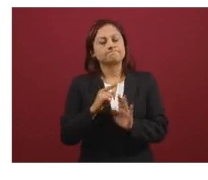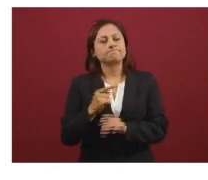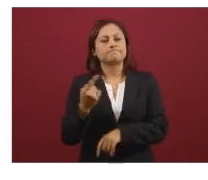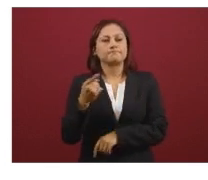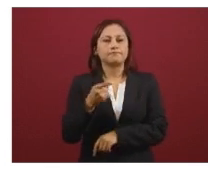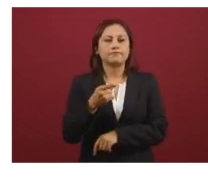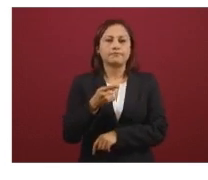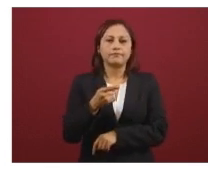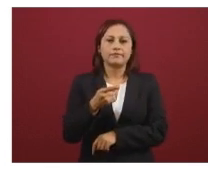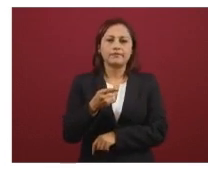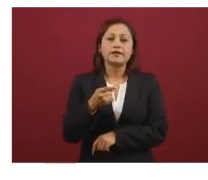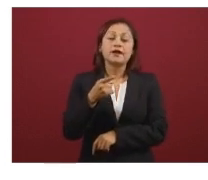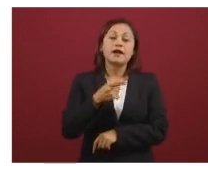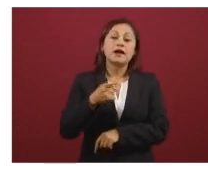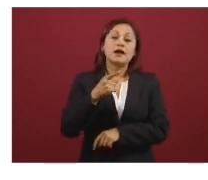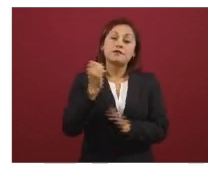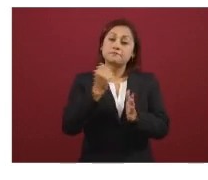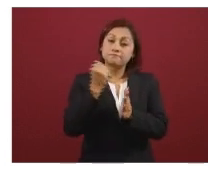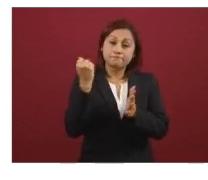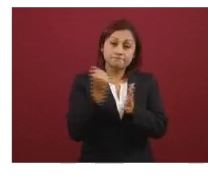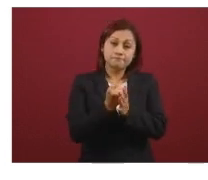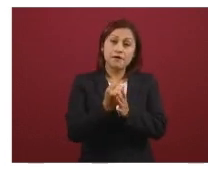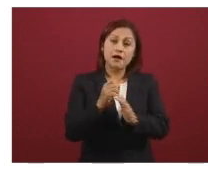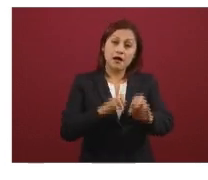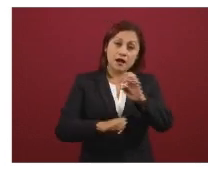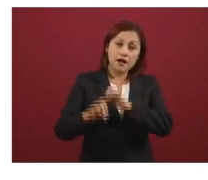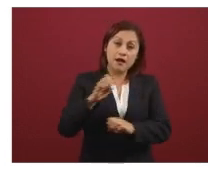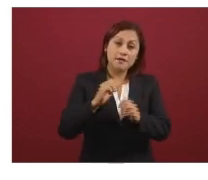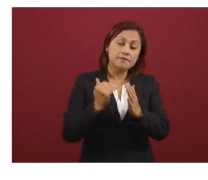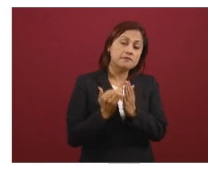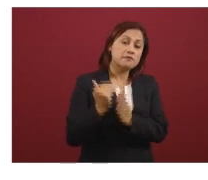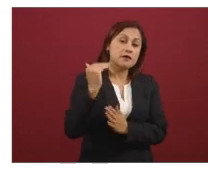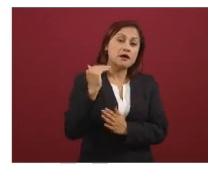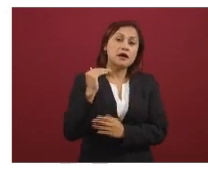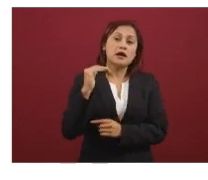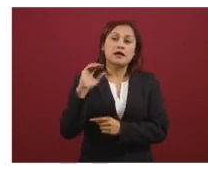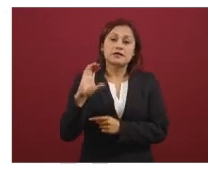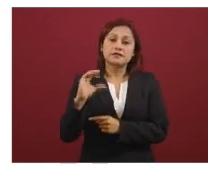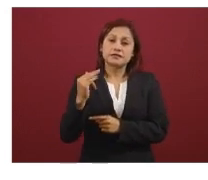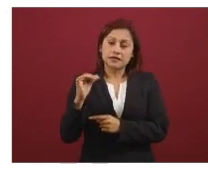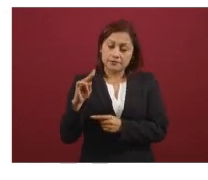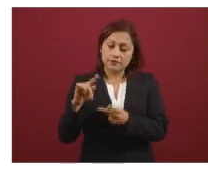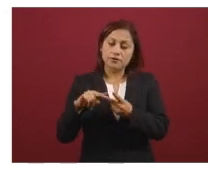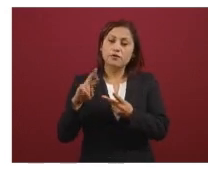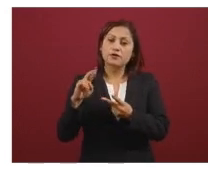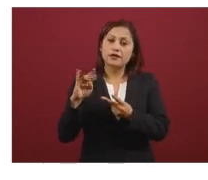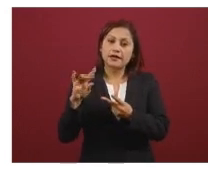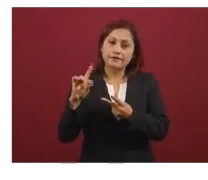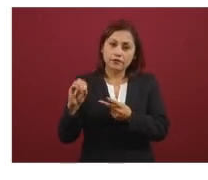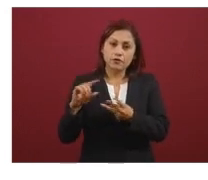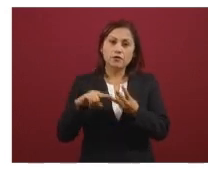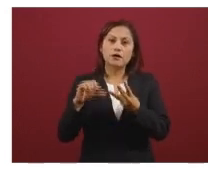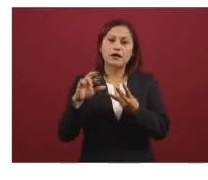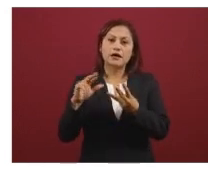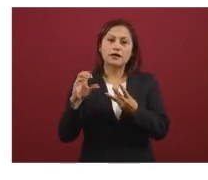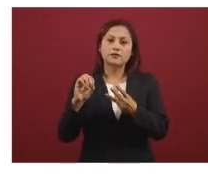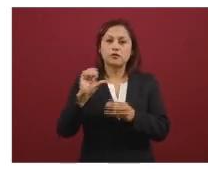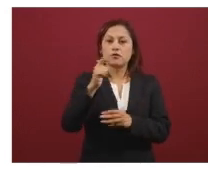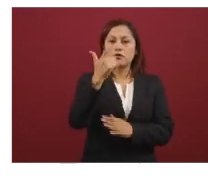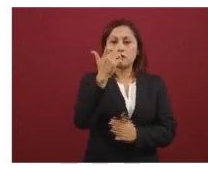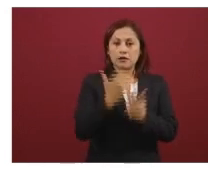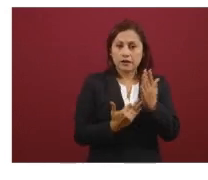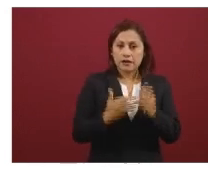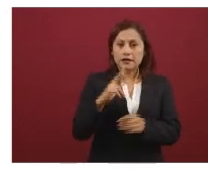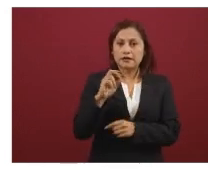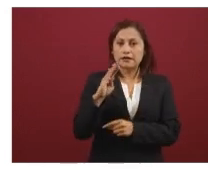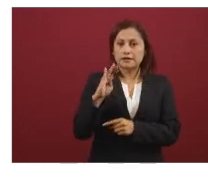más altas, con los márgenes más altos, en Chevron, Redco y Arco, y las más económicas, Repsol, Total